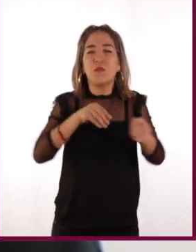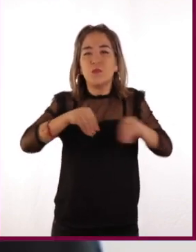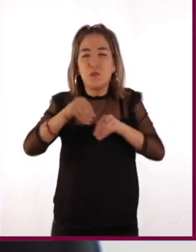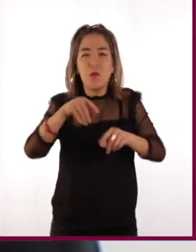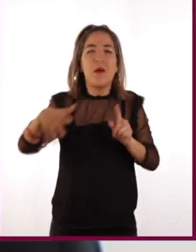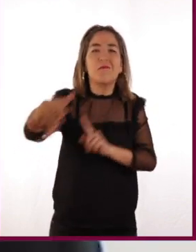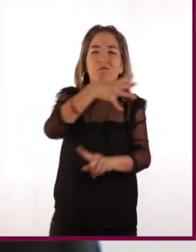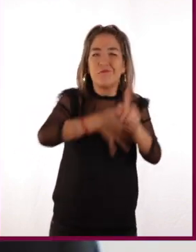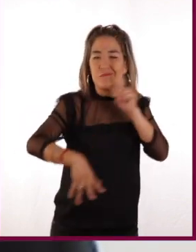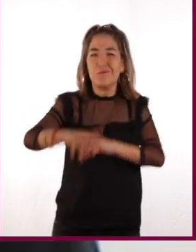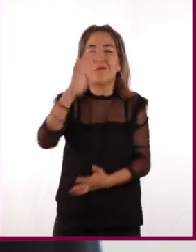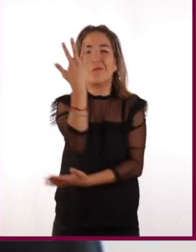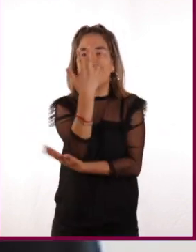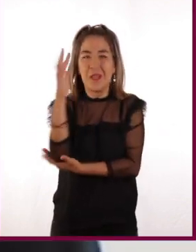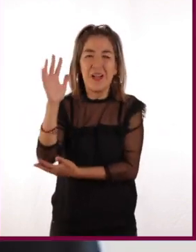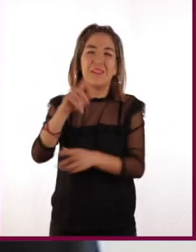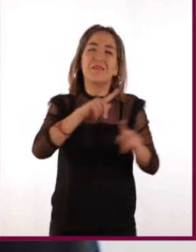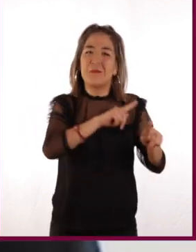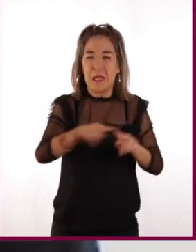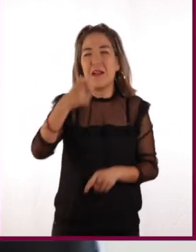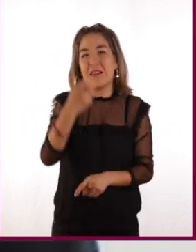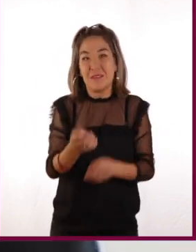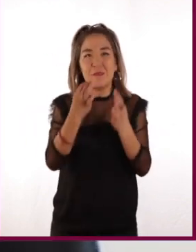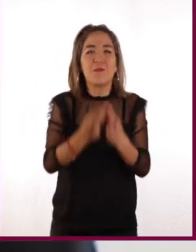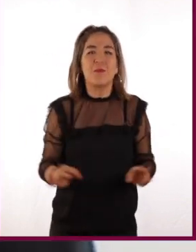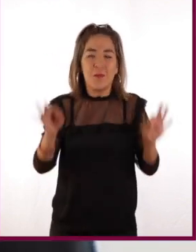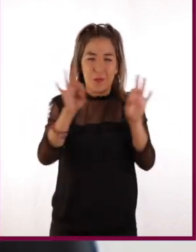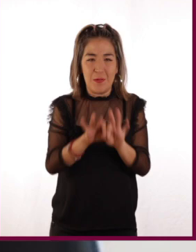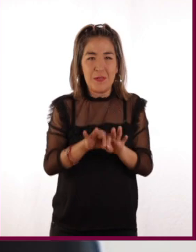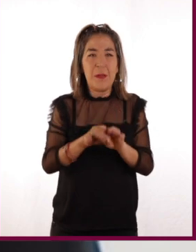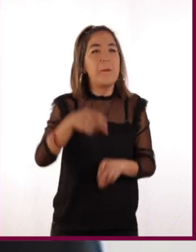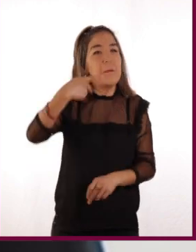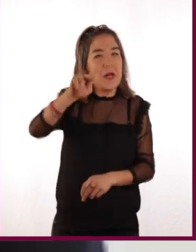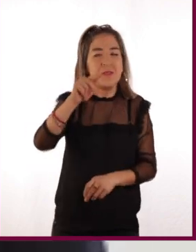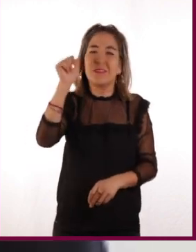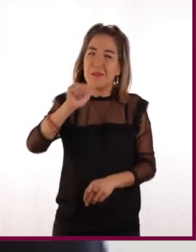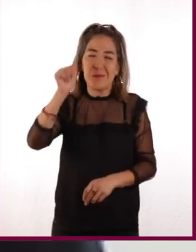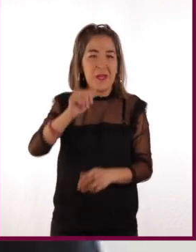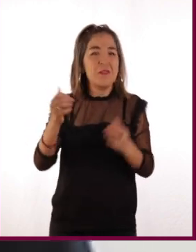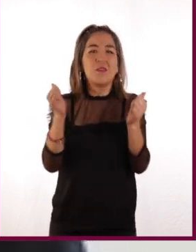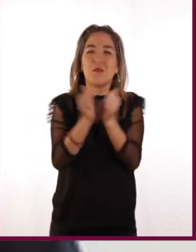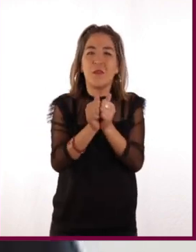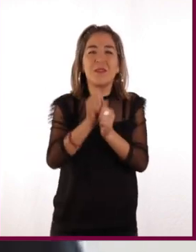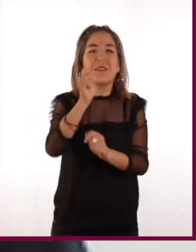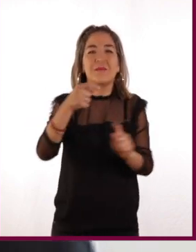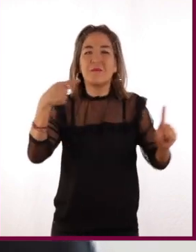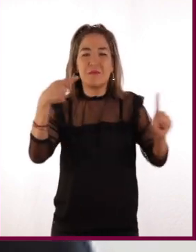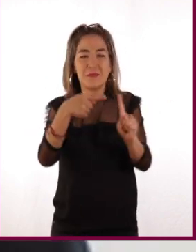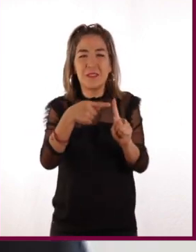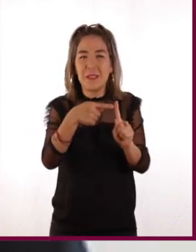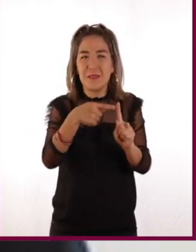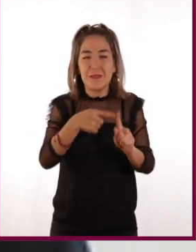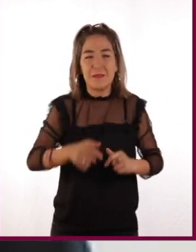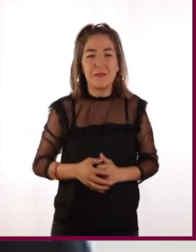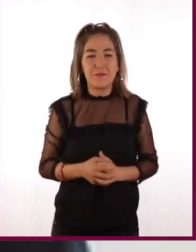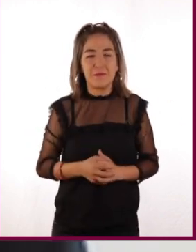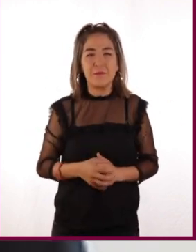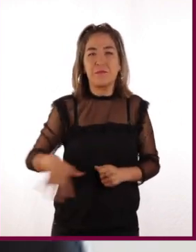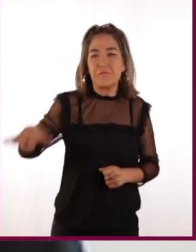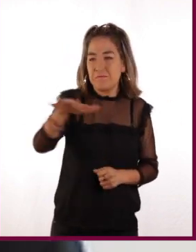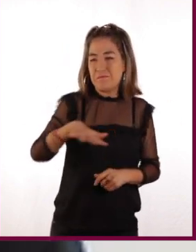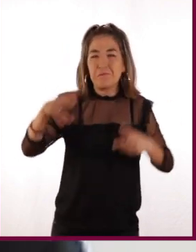al manejo ambiental, que es una cuestión fundamental hoy en día también, pero siempre en relación a la